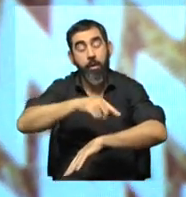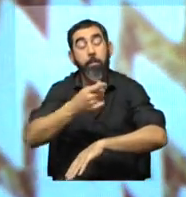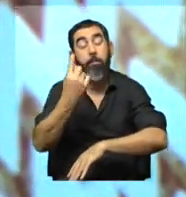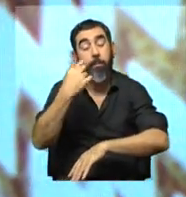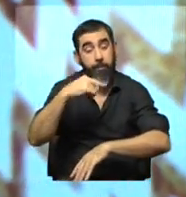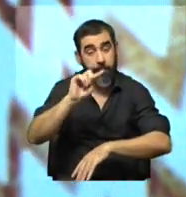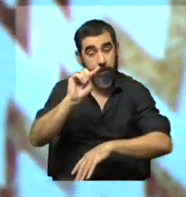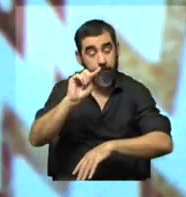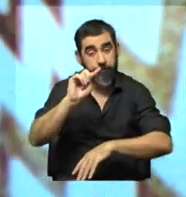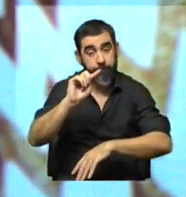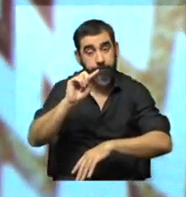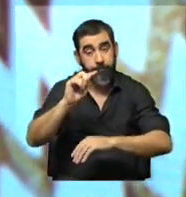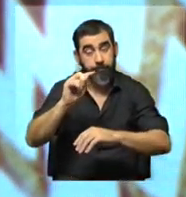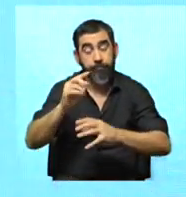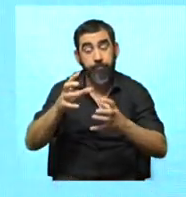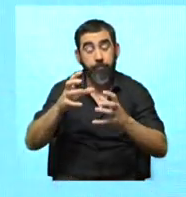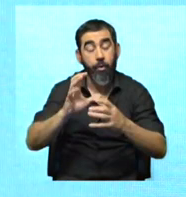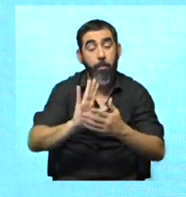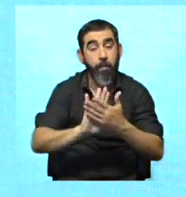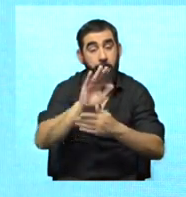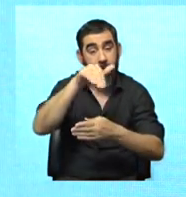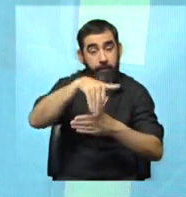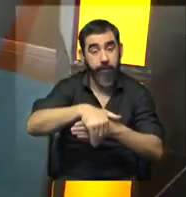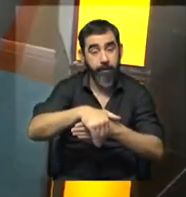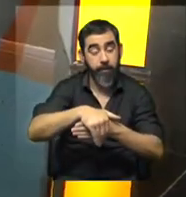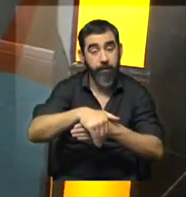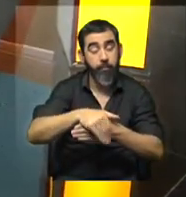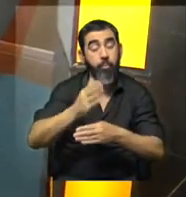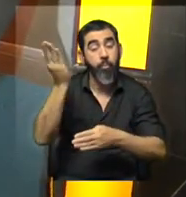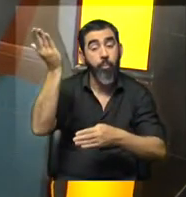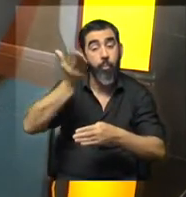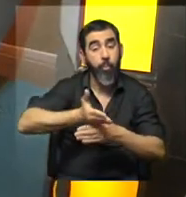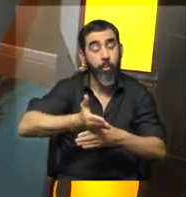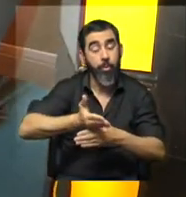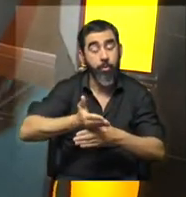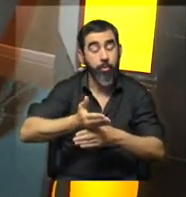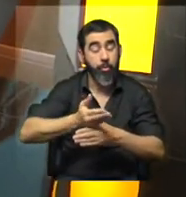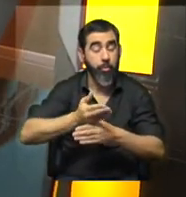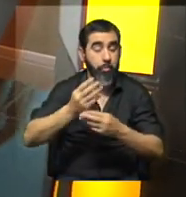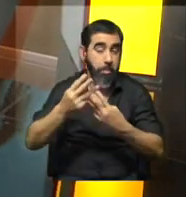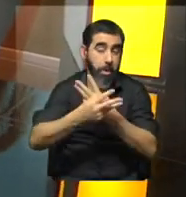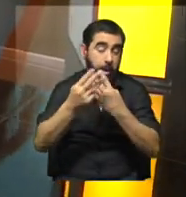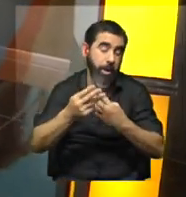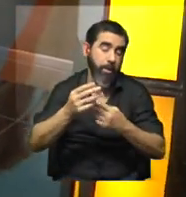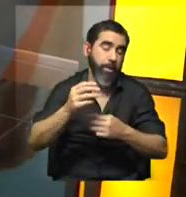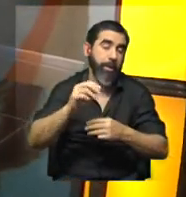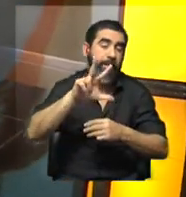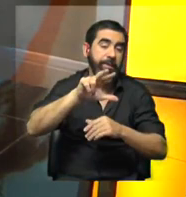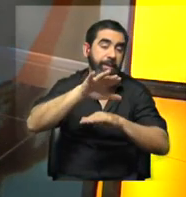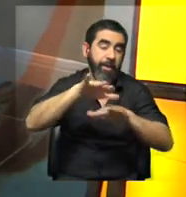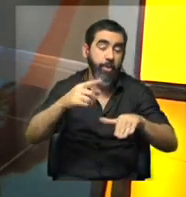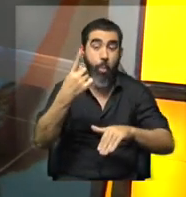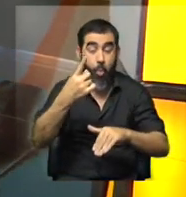vamos a los separamos por turnos, un porcentaje importante, 1 de cada 3 niños y niñas de la que van a la escuela